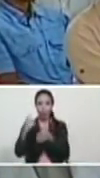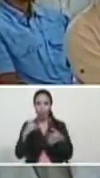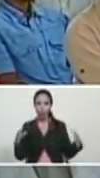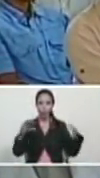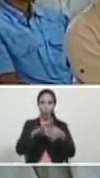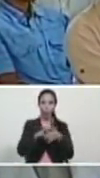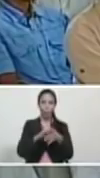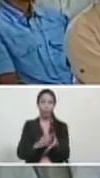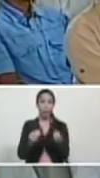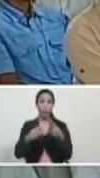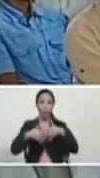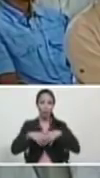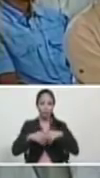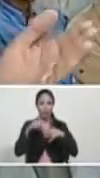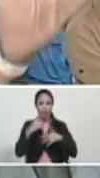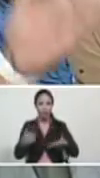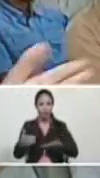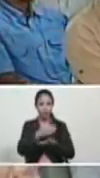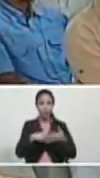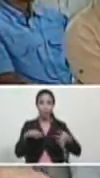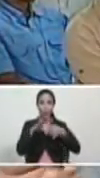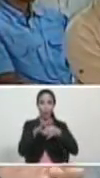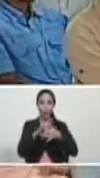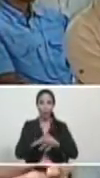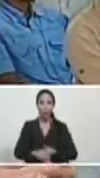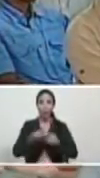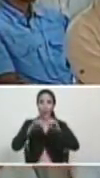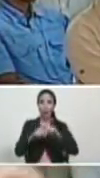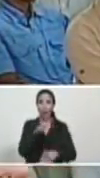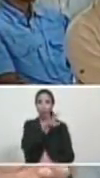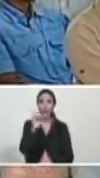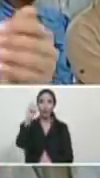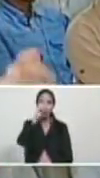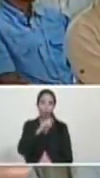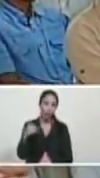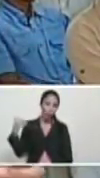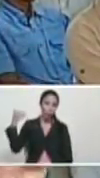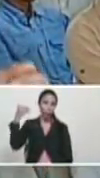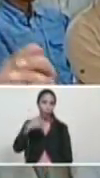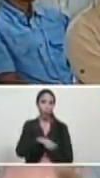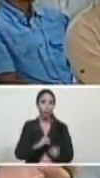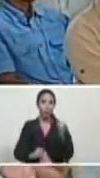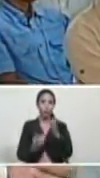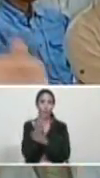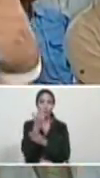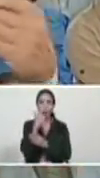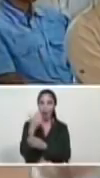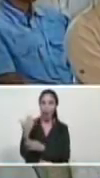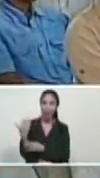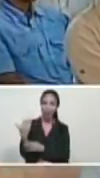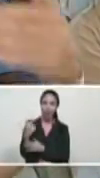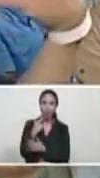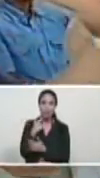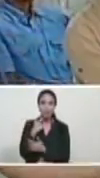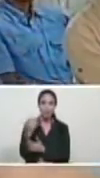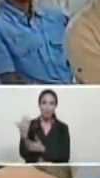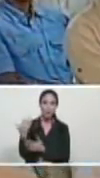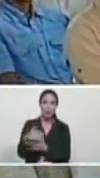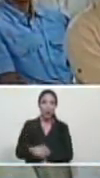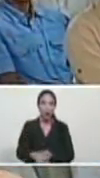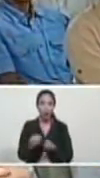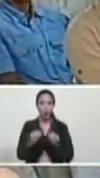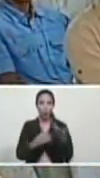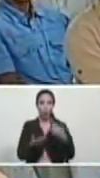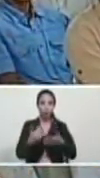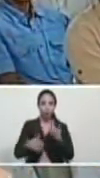conglomerado de empresas. Esta empresa tiene una 30 años de creada, una capacidad instalada para abastecer de hemoderivados